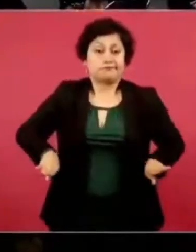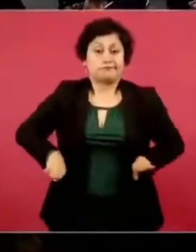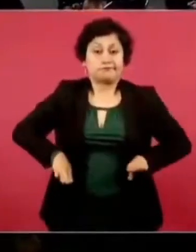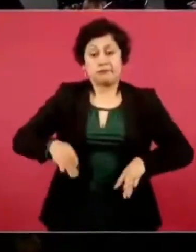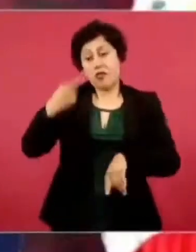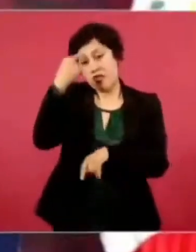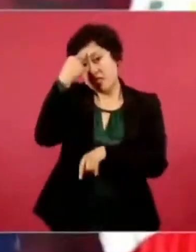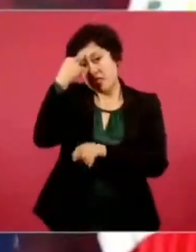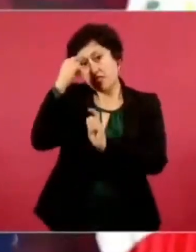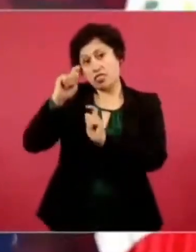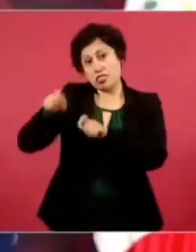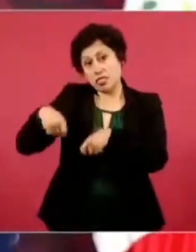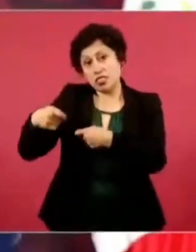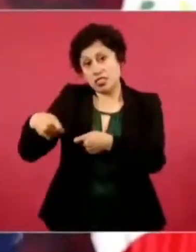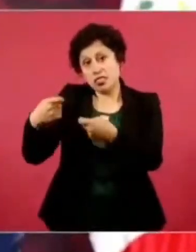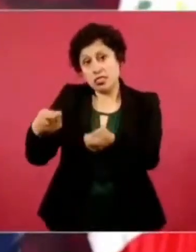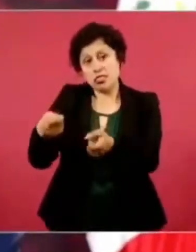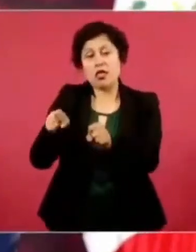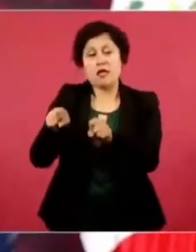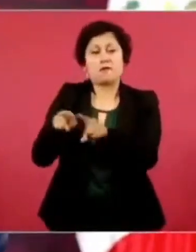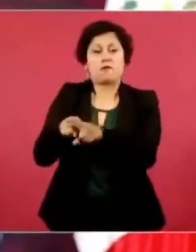todas estas organizaciones